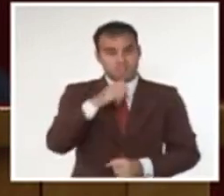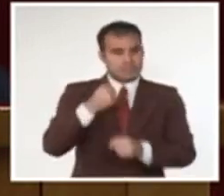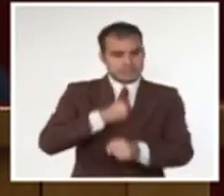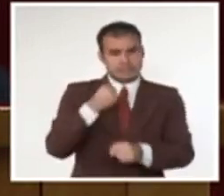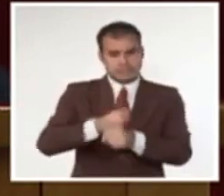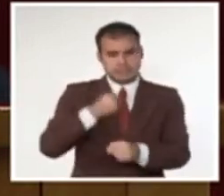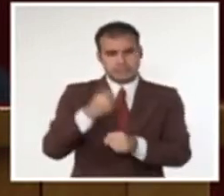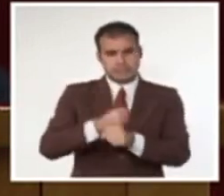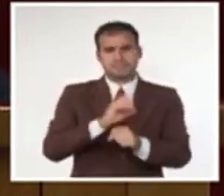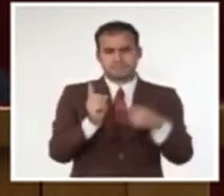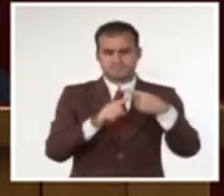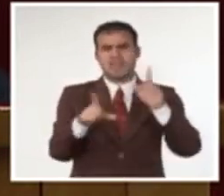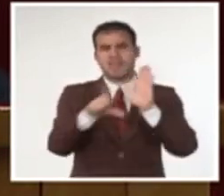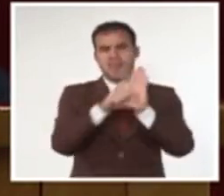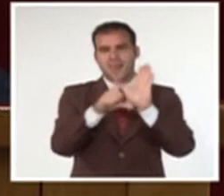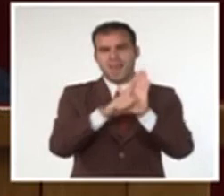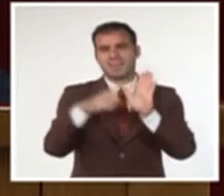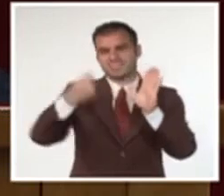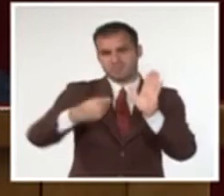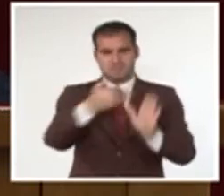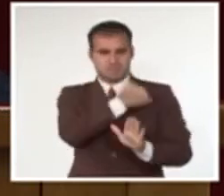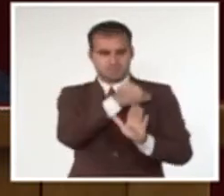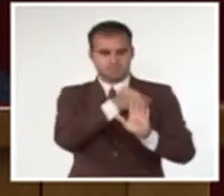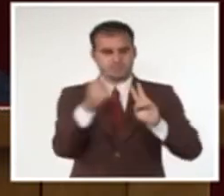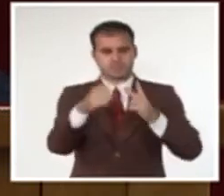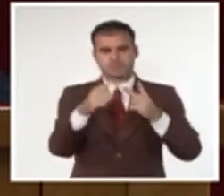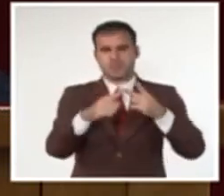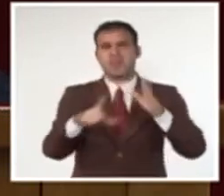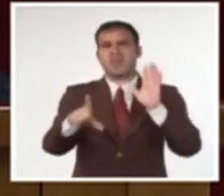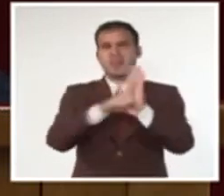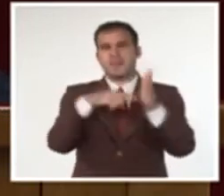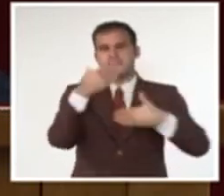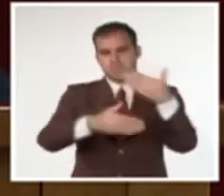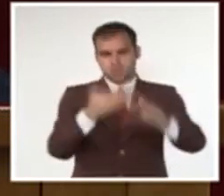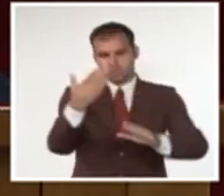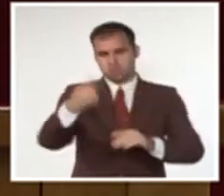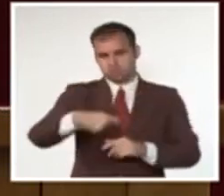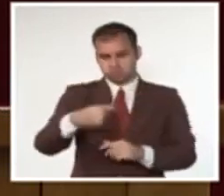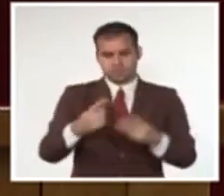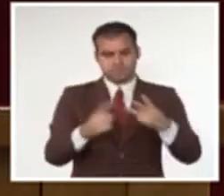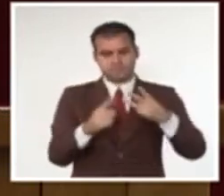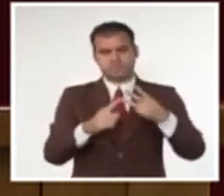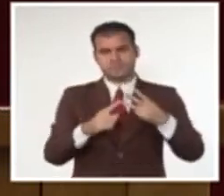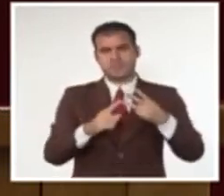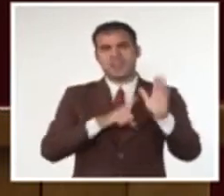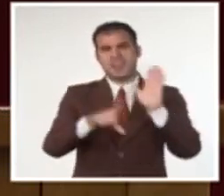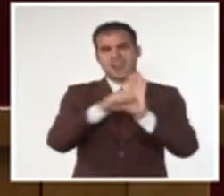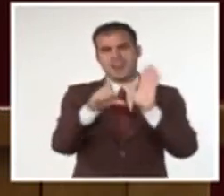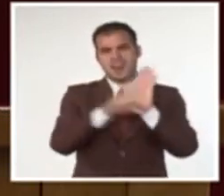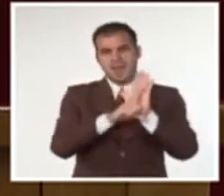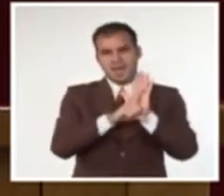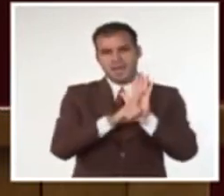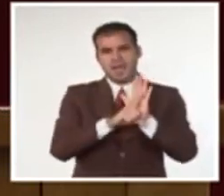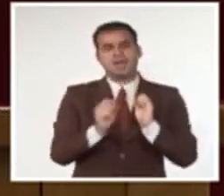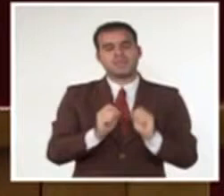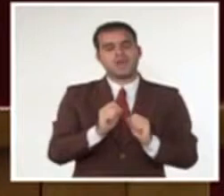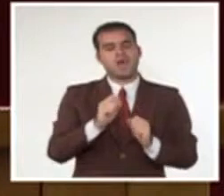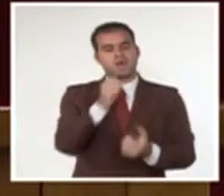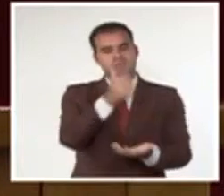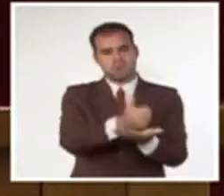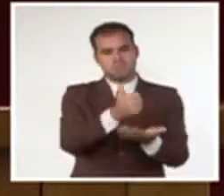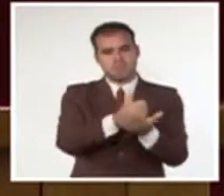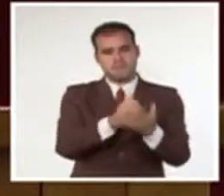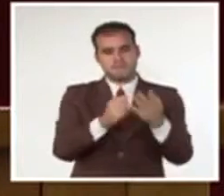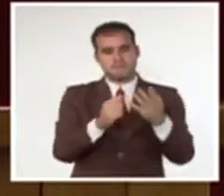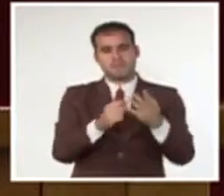la ley de los tribunales militares, la ley del proceso penal militar y la ley de ordenamiento territorial y urbano y la